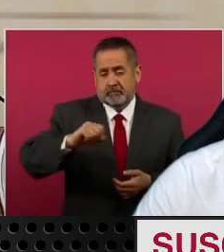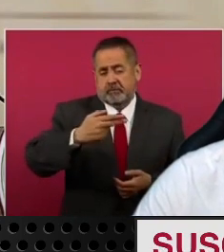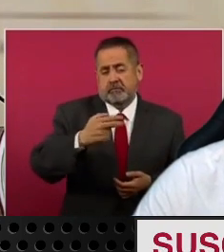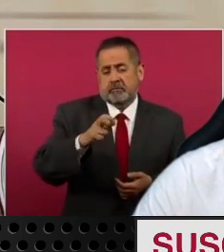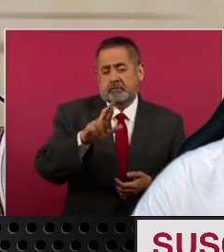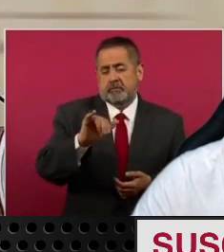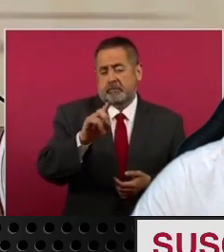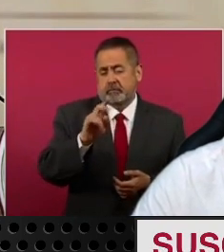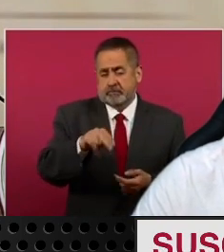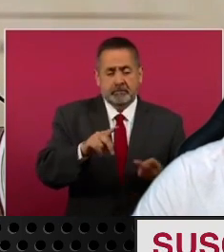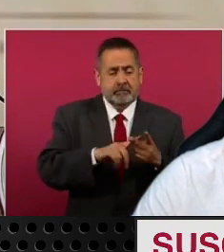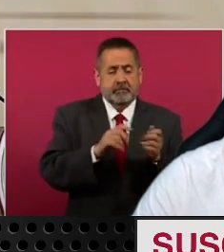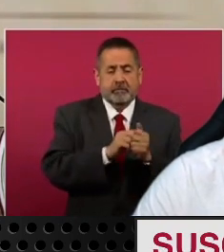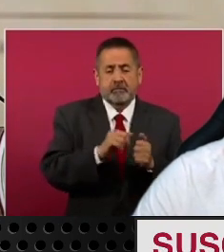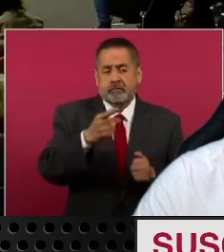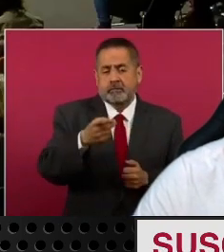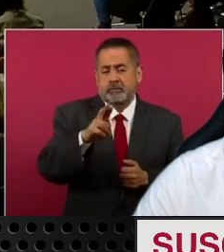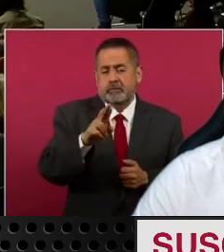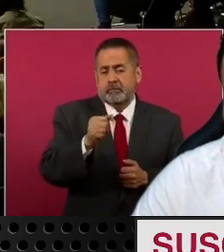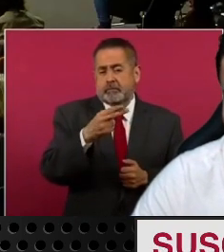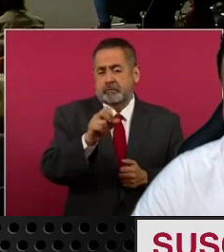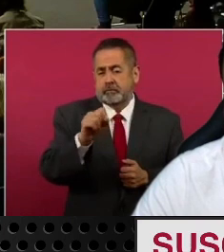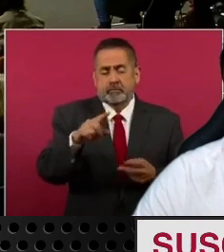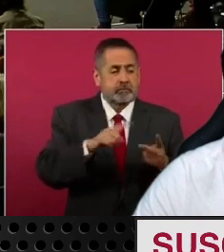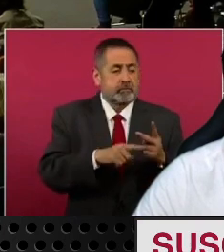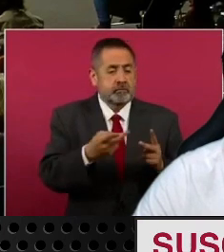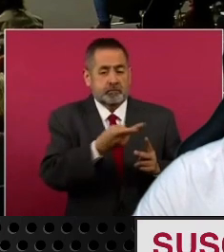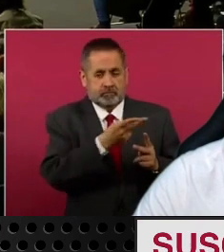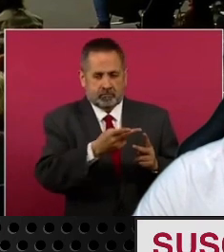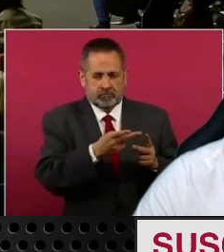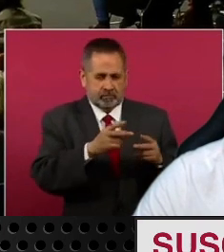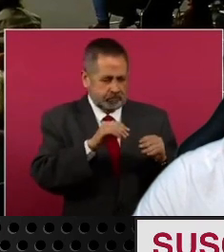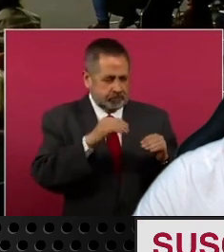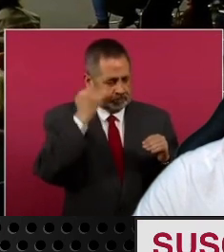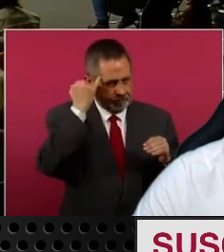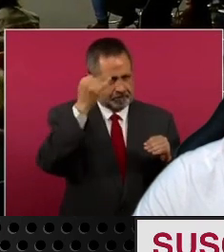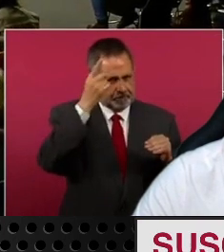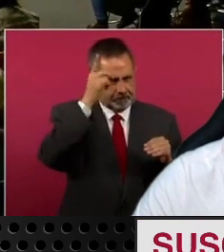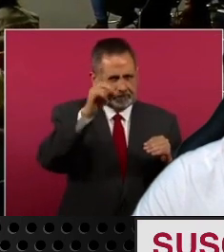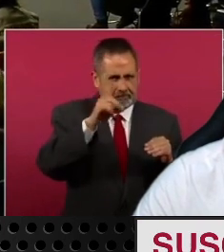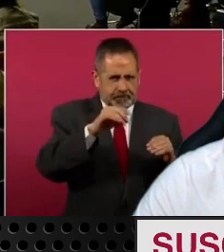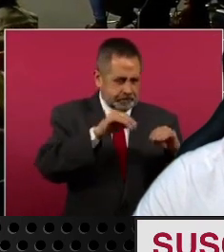con krause hacen una revista